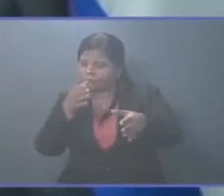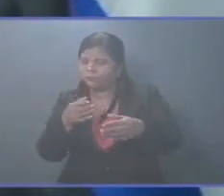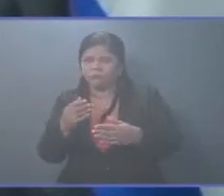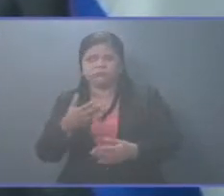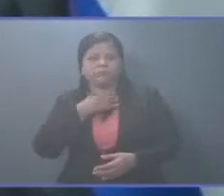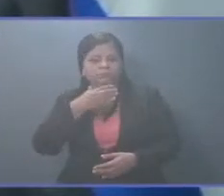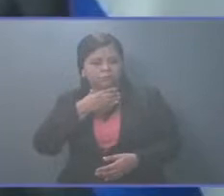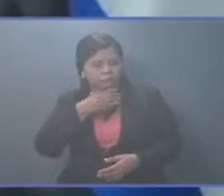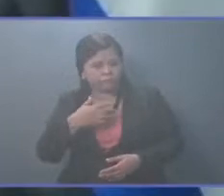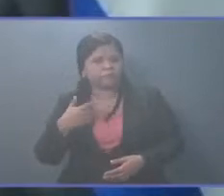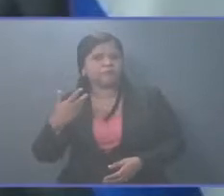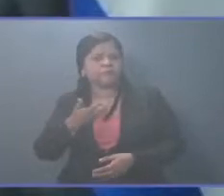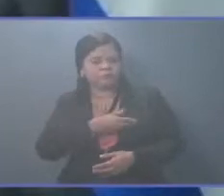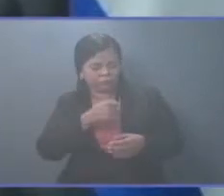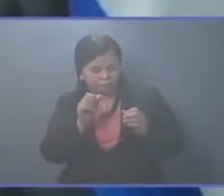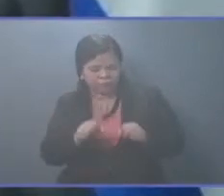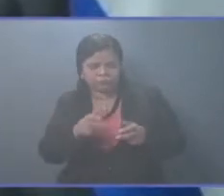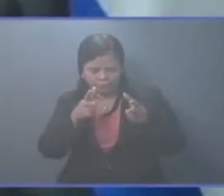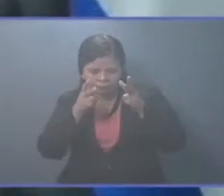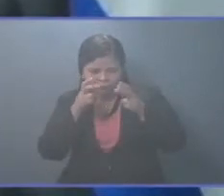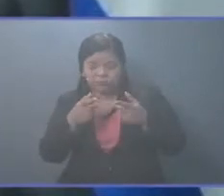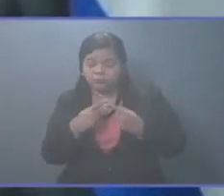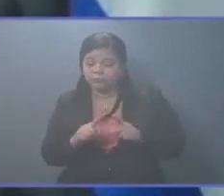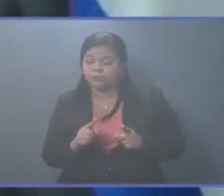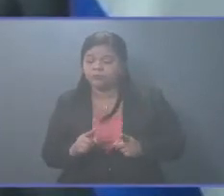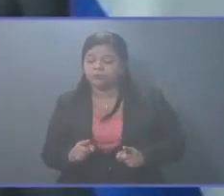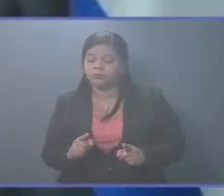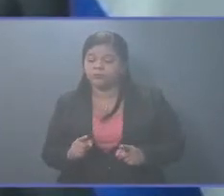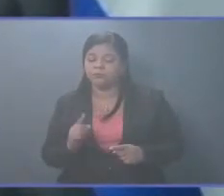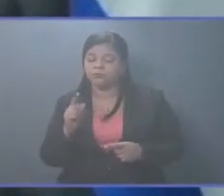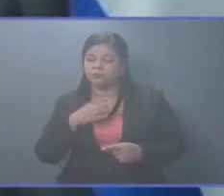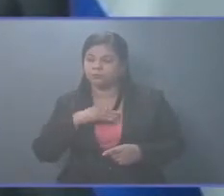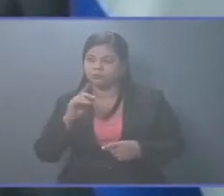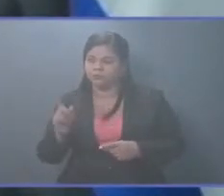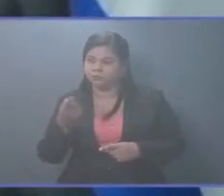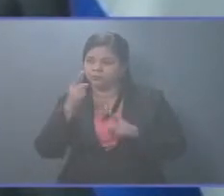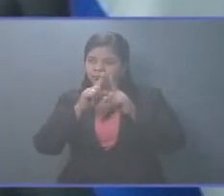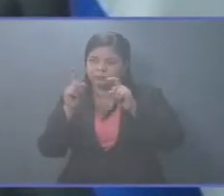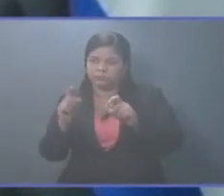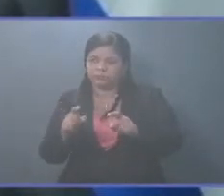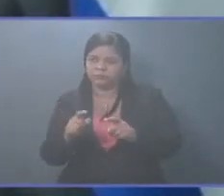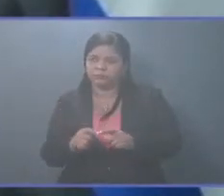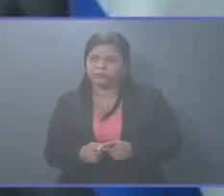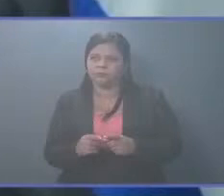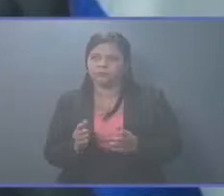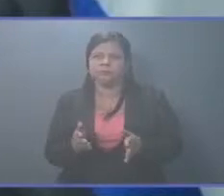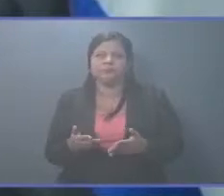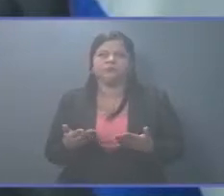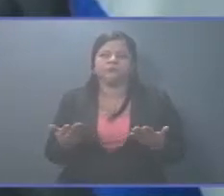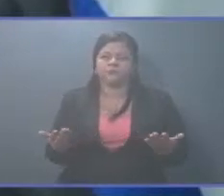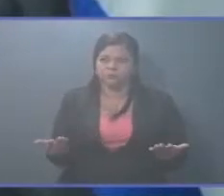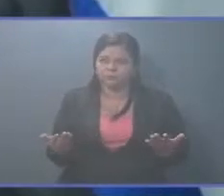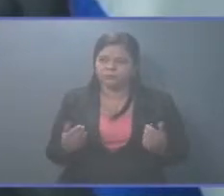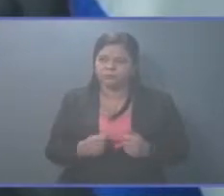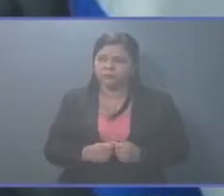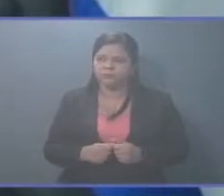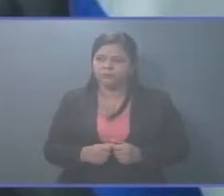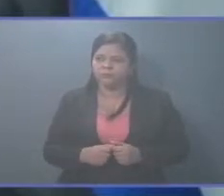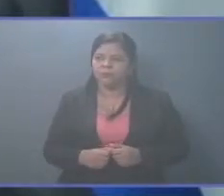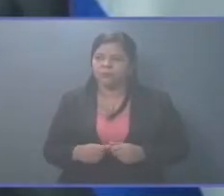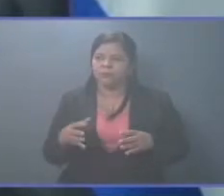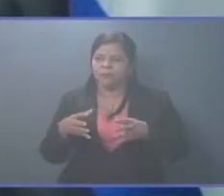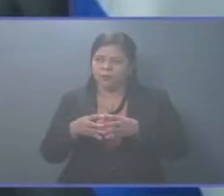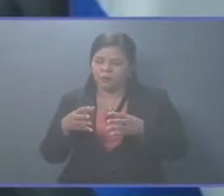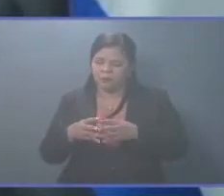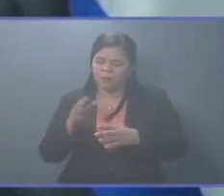no tomarlo en cuenta. Entonces mi primera pregunta es, ¿qué tanto las asesorías